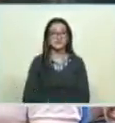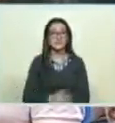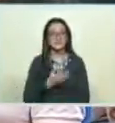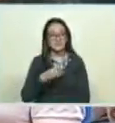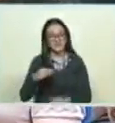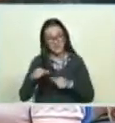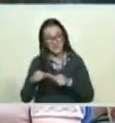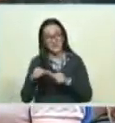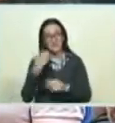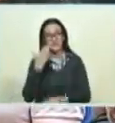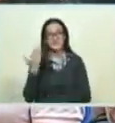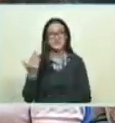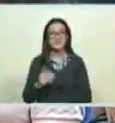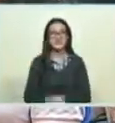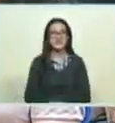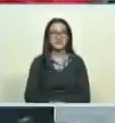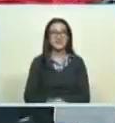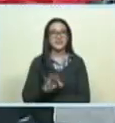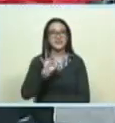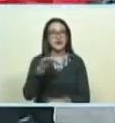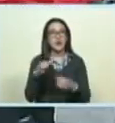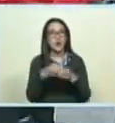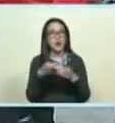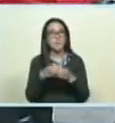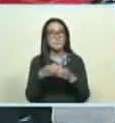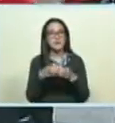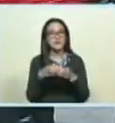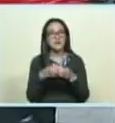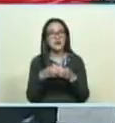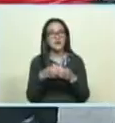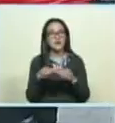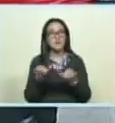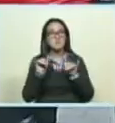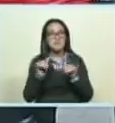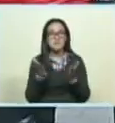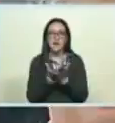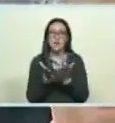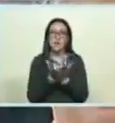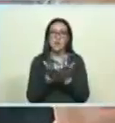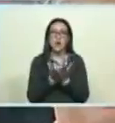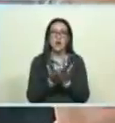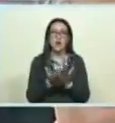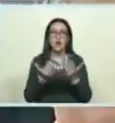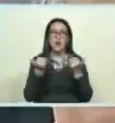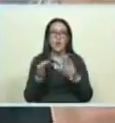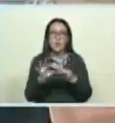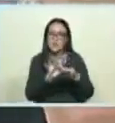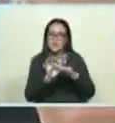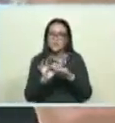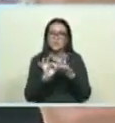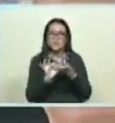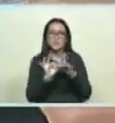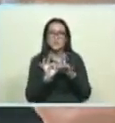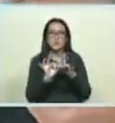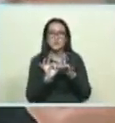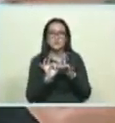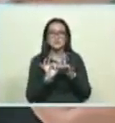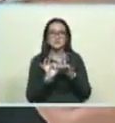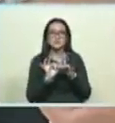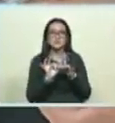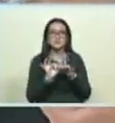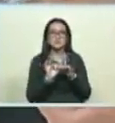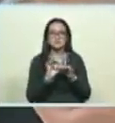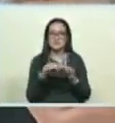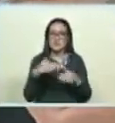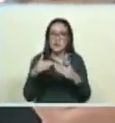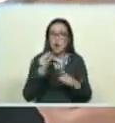explicación. Gracias, presidente Nicolás Maduro. Somos tres compañeros que venimos de la misma escuela y que hoy estamos más unidos que nunca para dejar en alto a